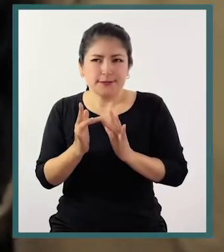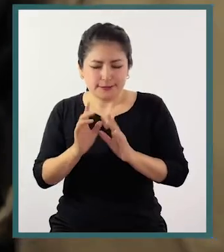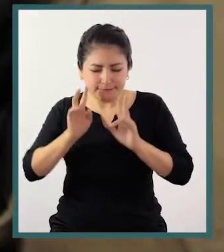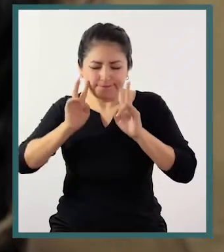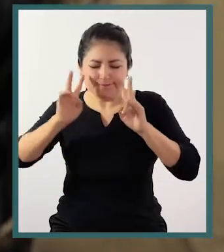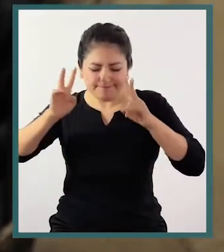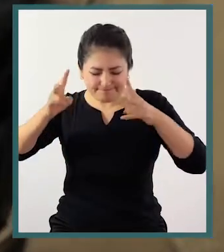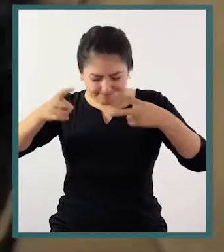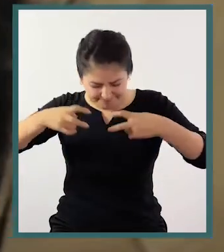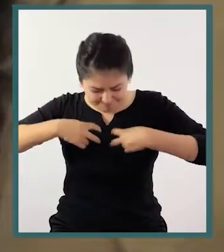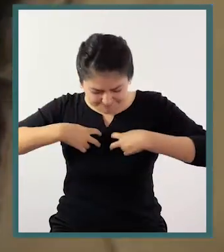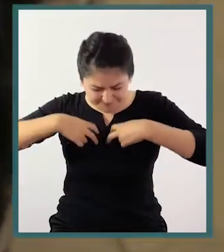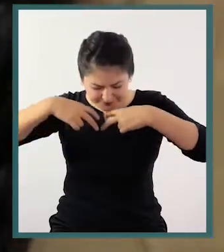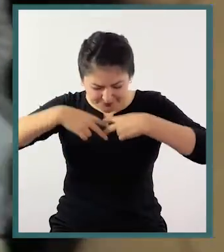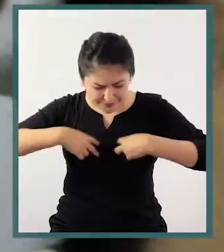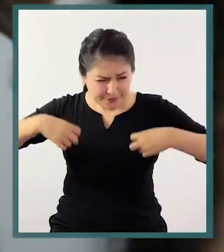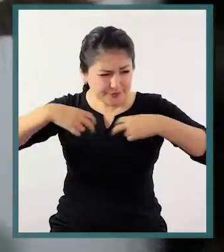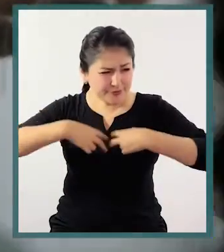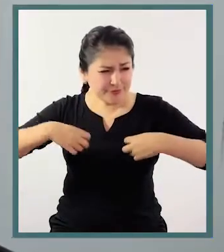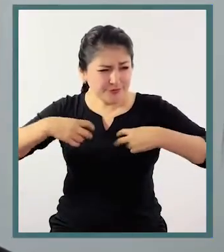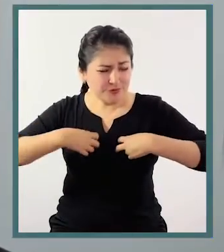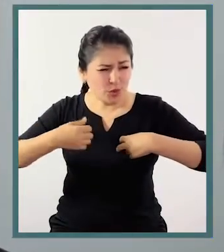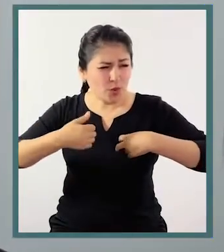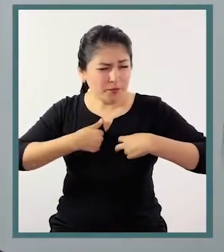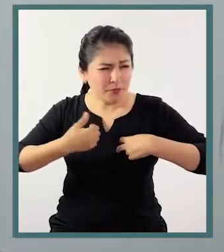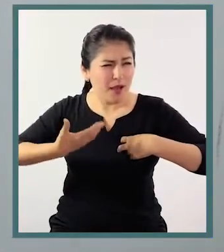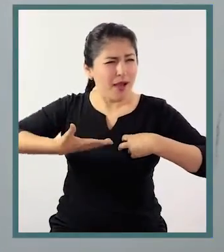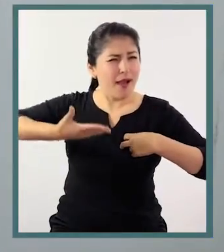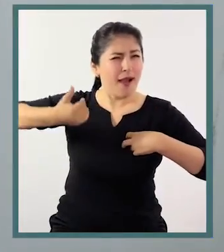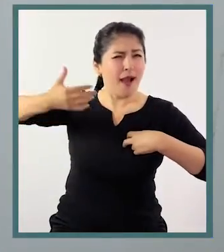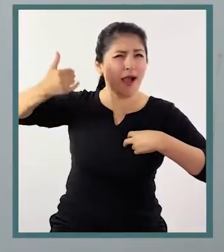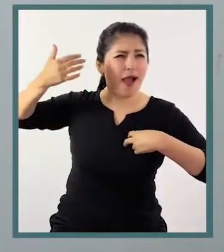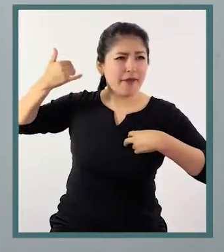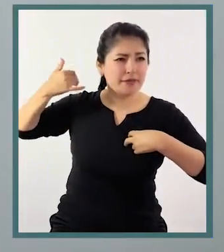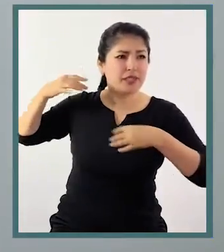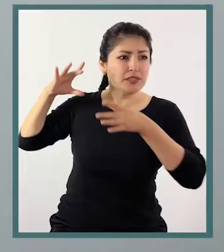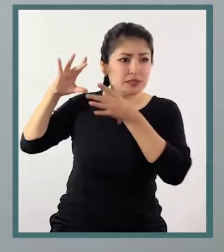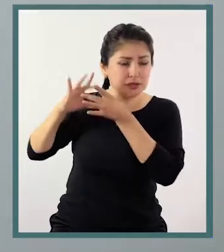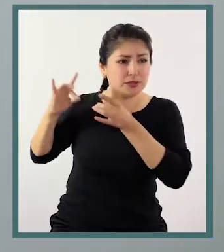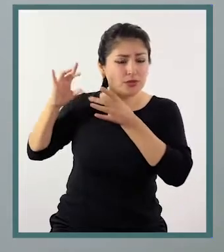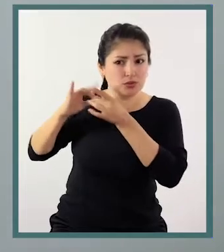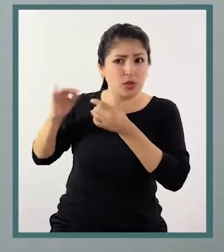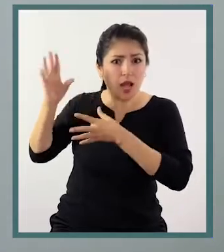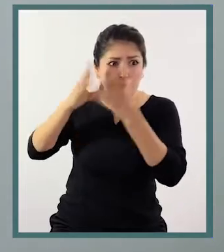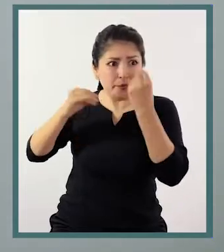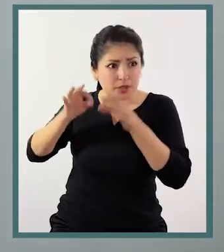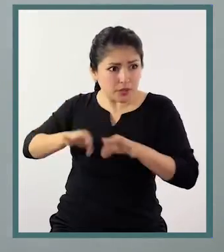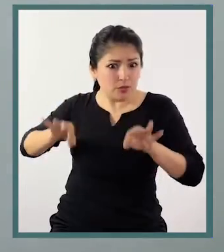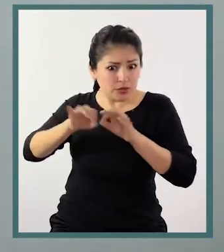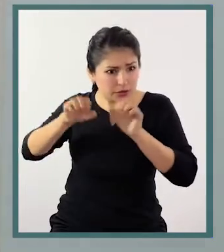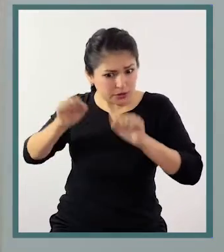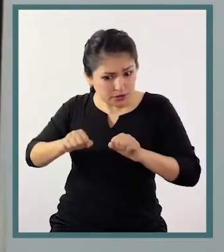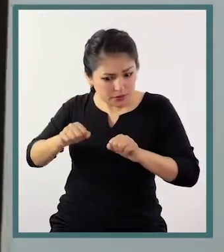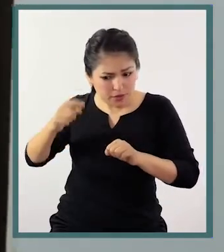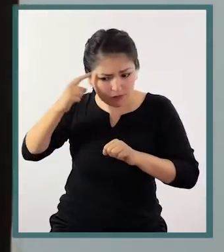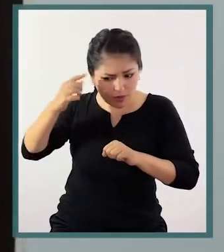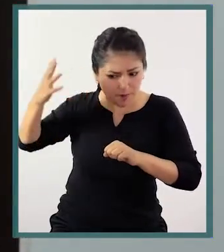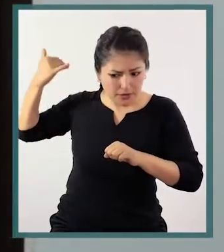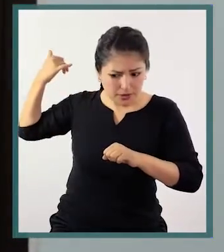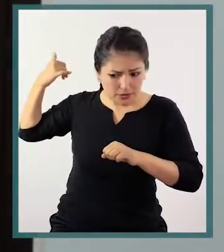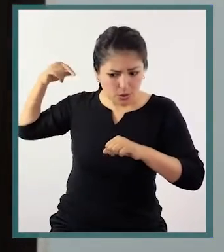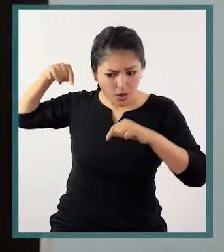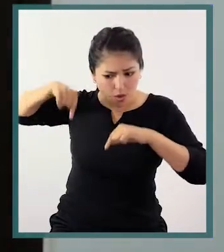a encontrar más allá de mi raíz, ¿no? Que para mí es importante saber qué hay detrás para estar